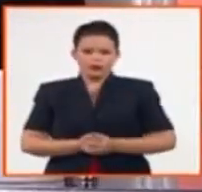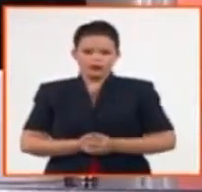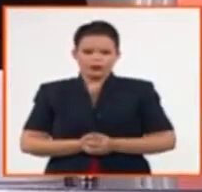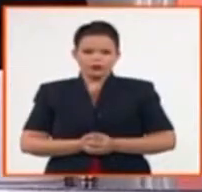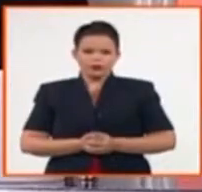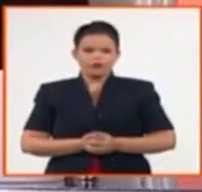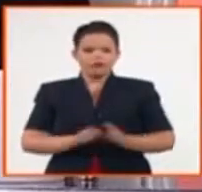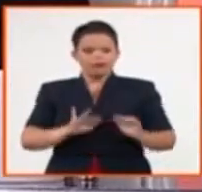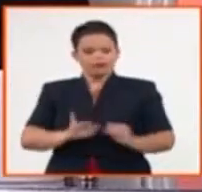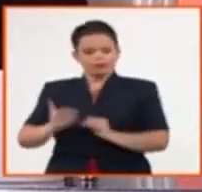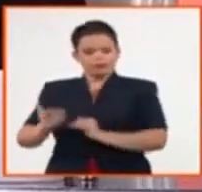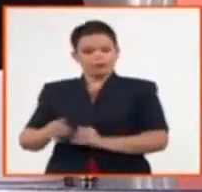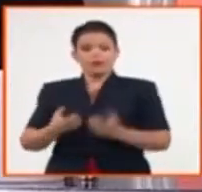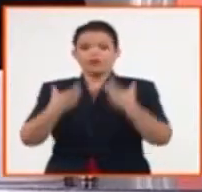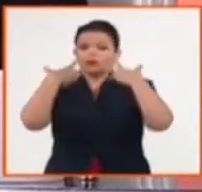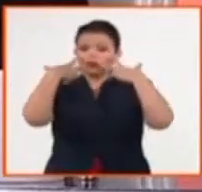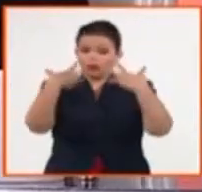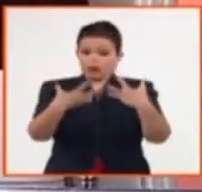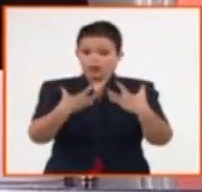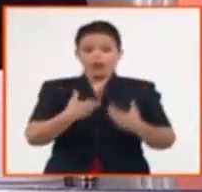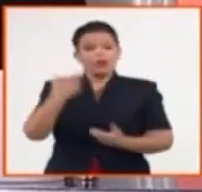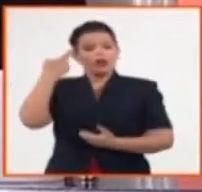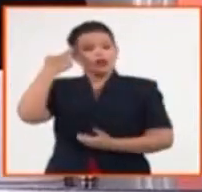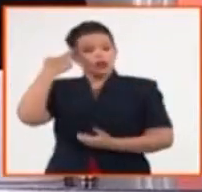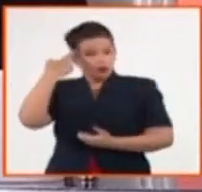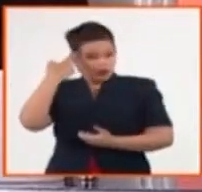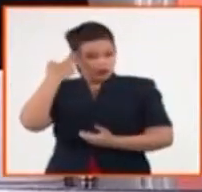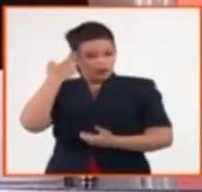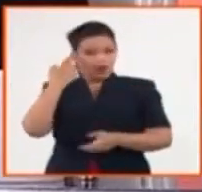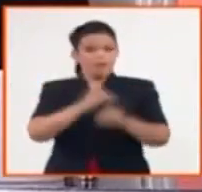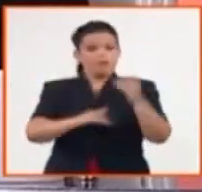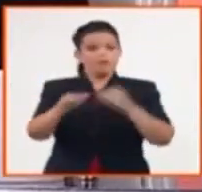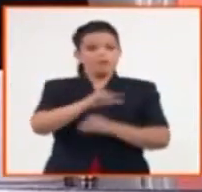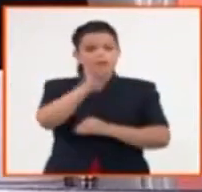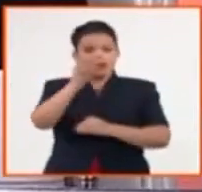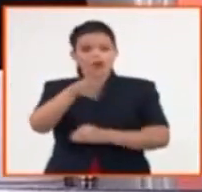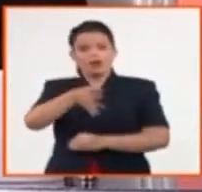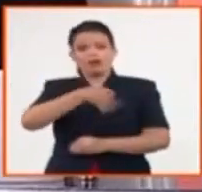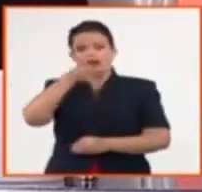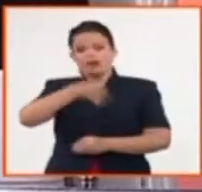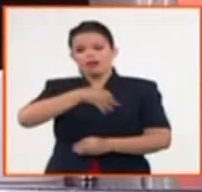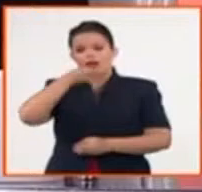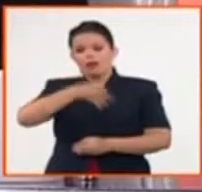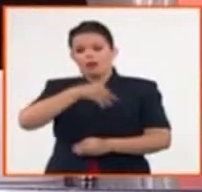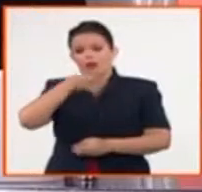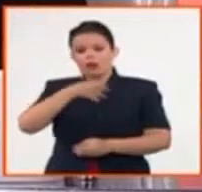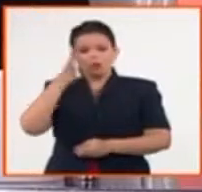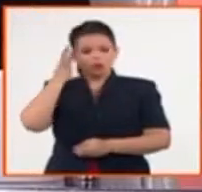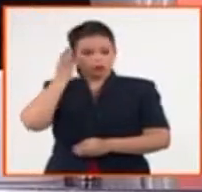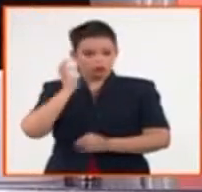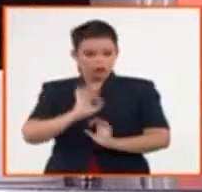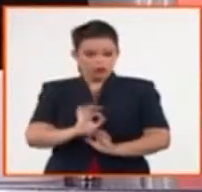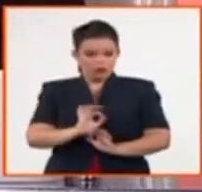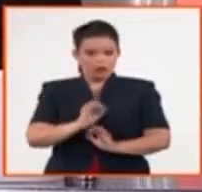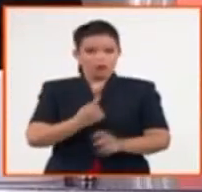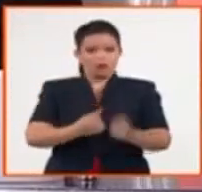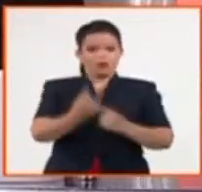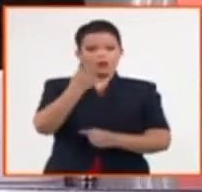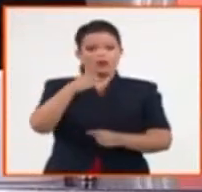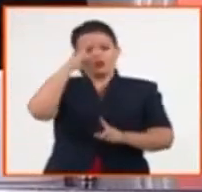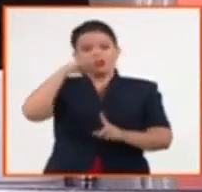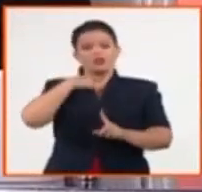lo que la ministra el día 1 de septiembre anunció en esta mesa redonda, que explicó bien que la reanudación del curso